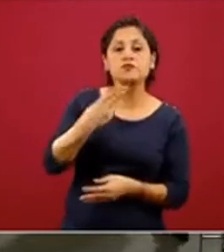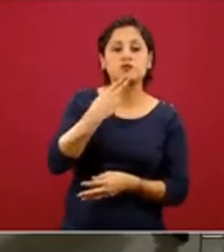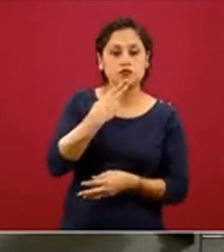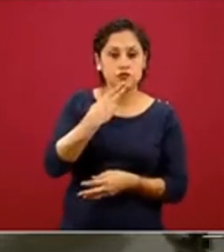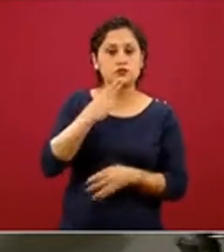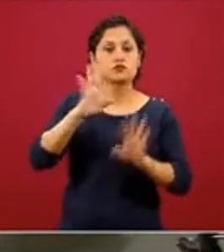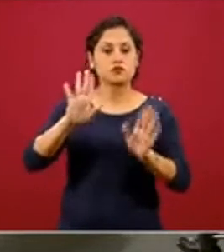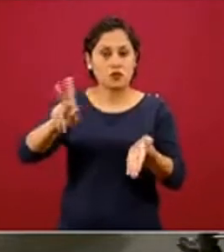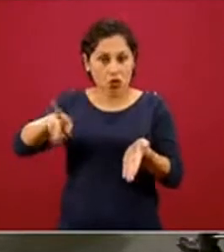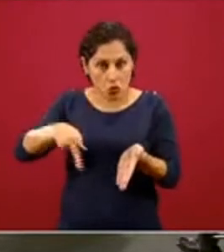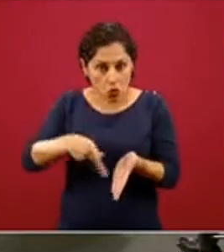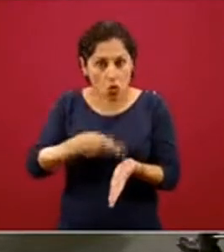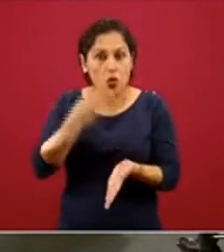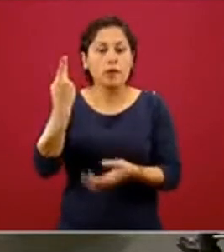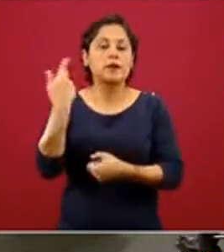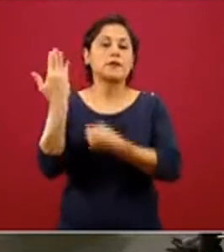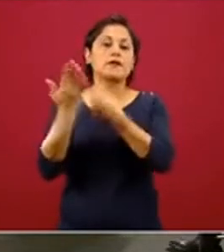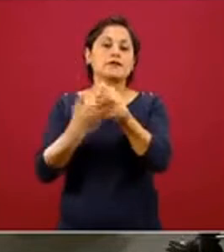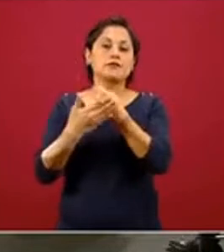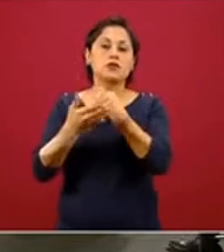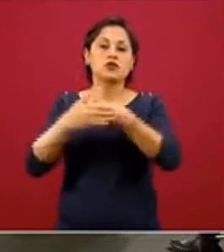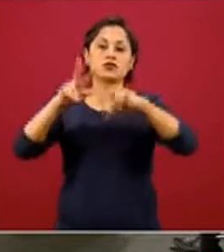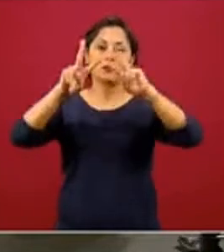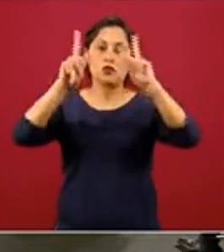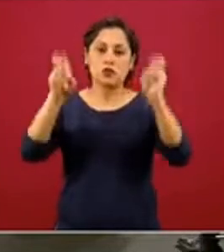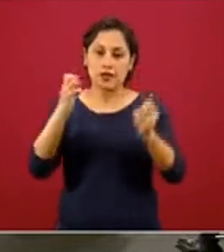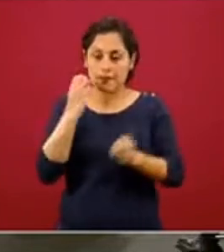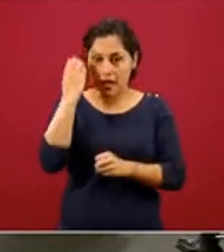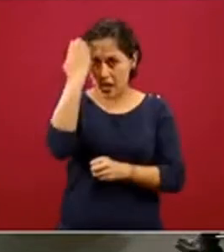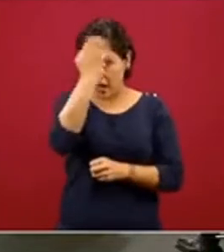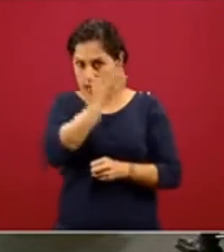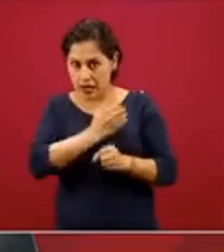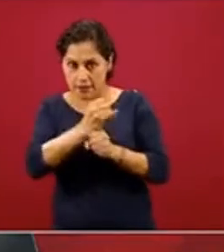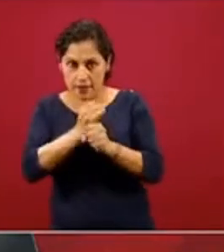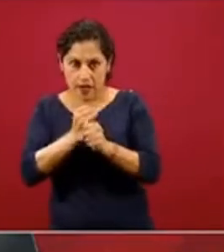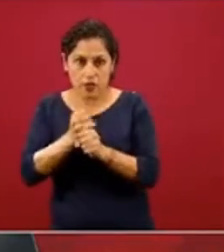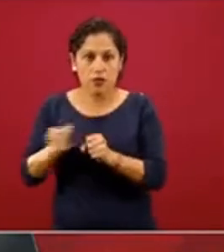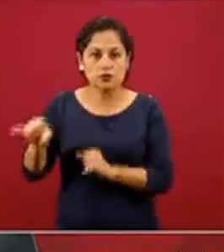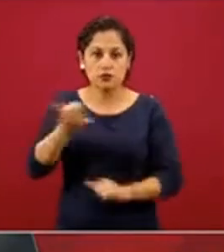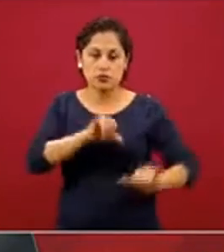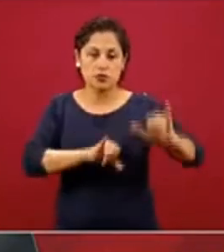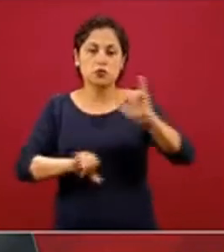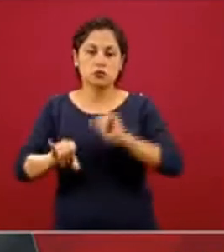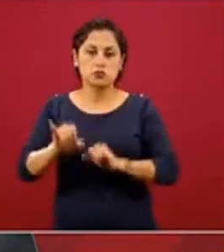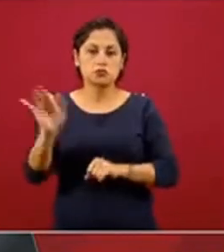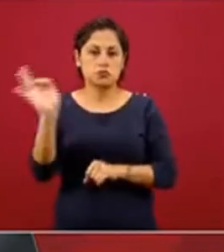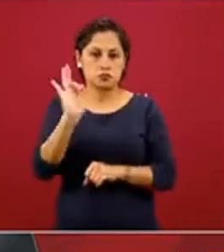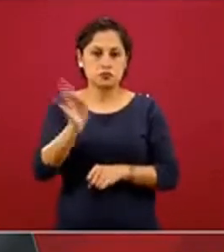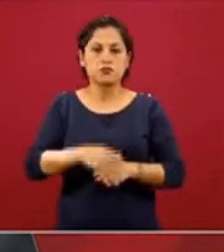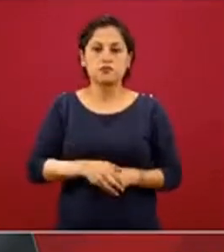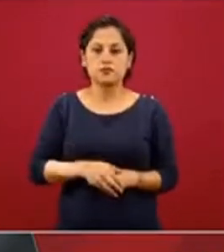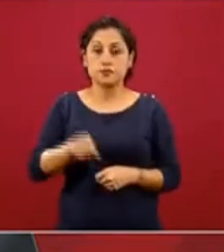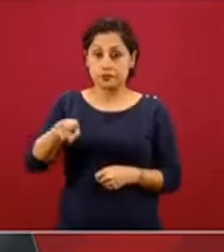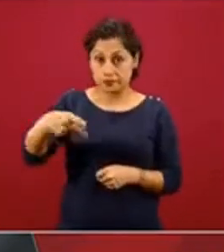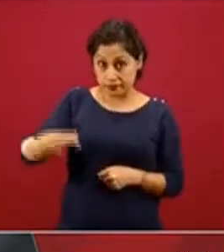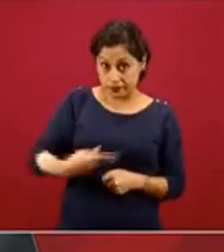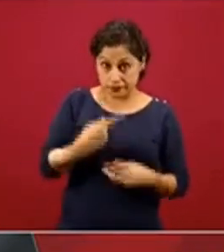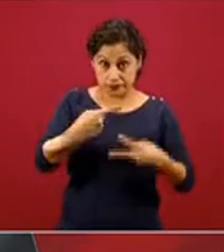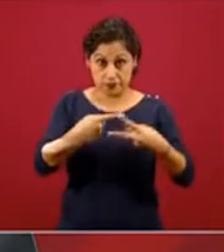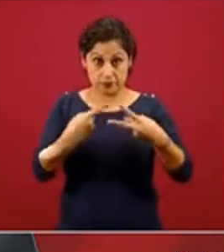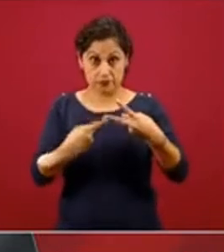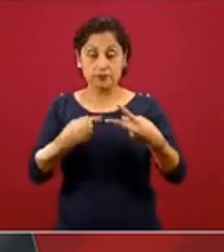una sesión completa sobre pruebas diagnósticas. Creo que pronto la vamos a hacer. Sobre estos dos elementos, y para no dejarlos